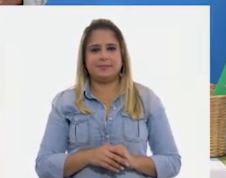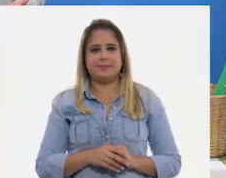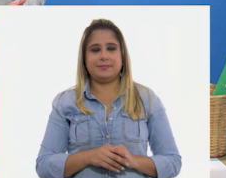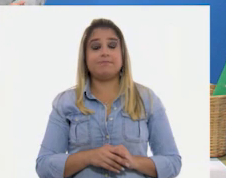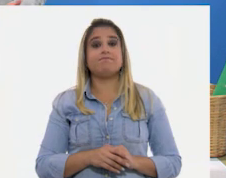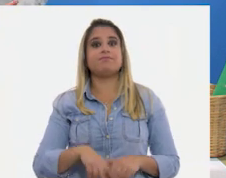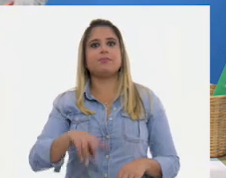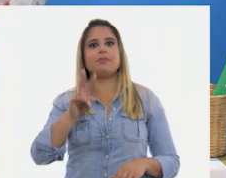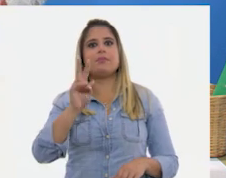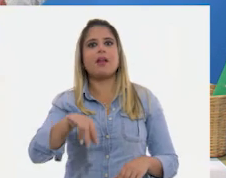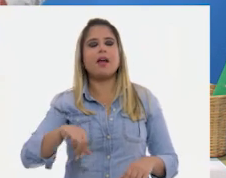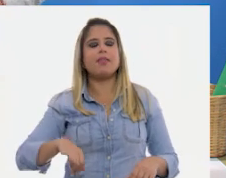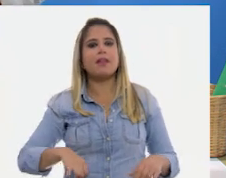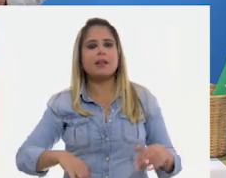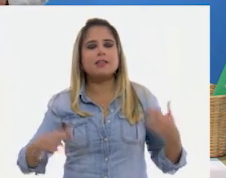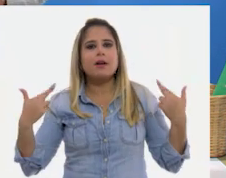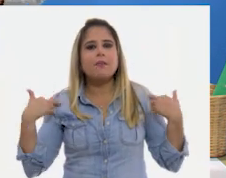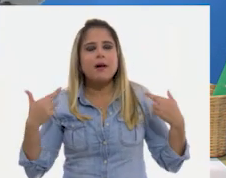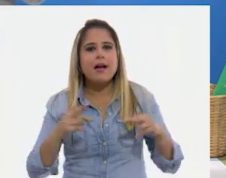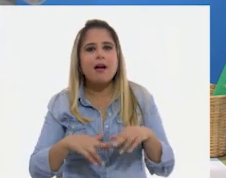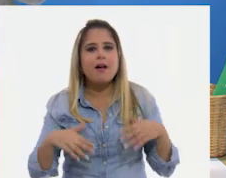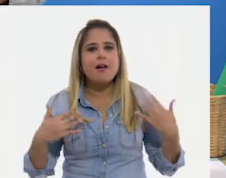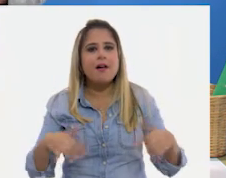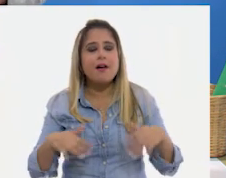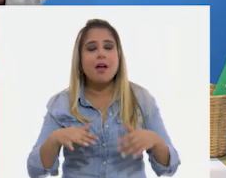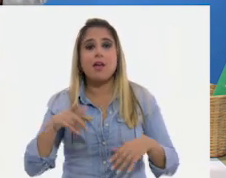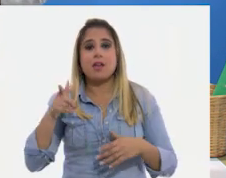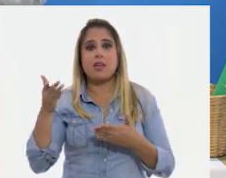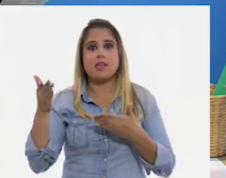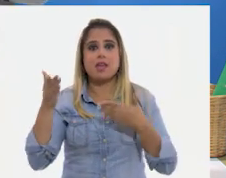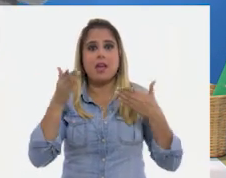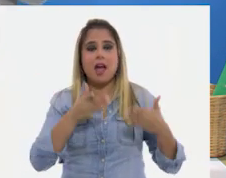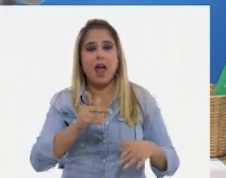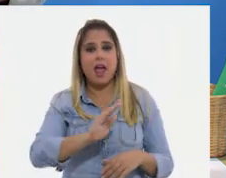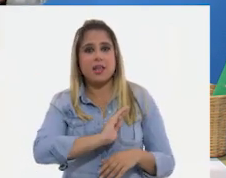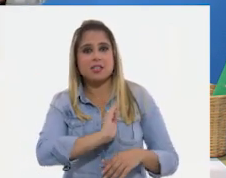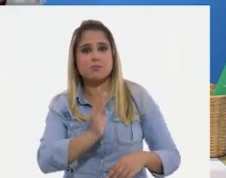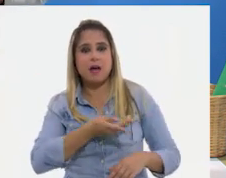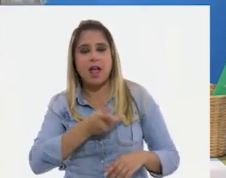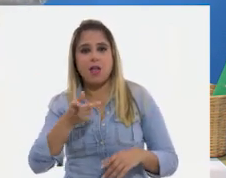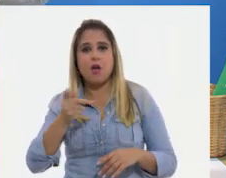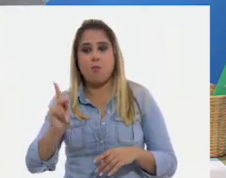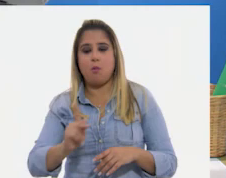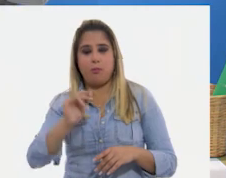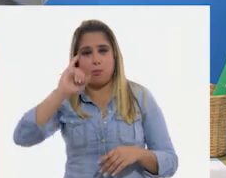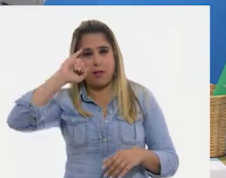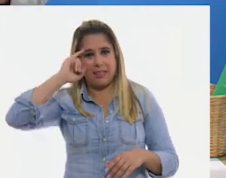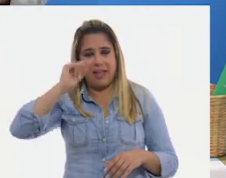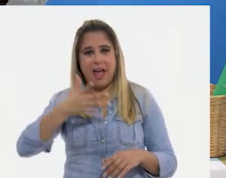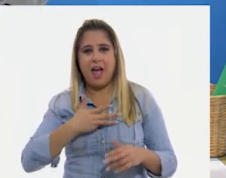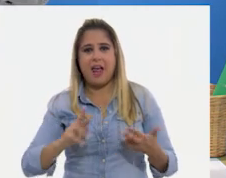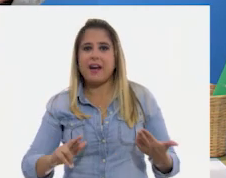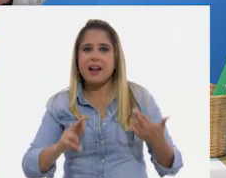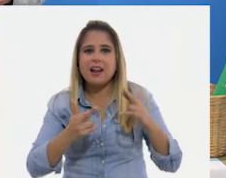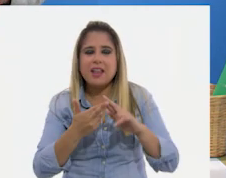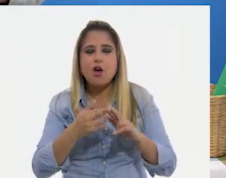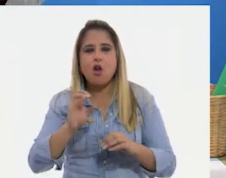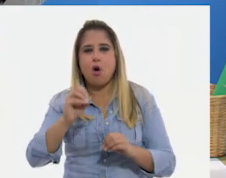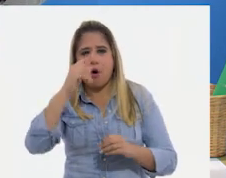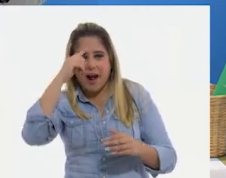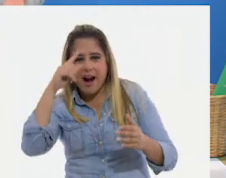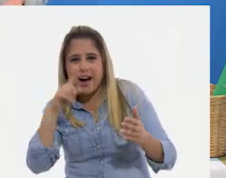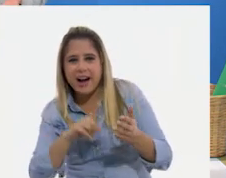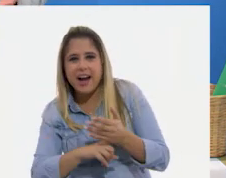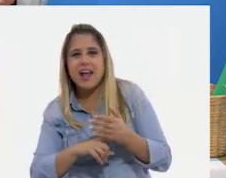¡Qué interesante, maestra! Entonces, cuando llegaron los españoles, los pueblos indígenas que tenían sus religiones o